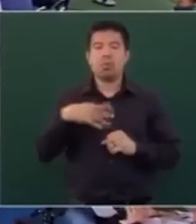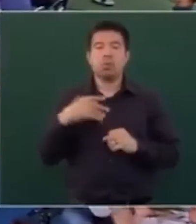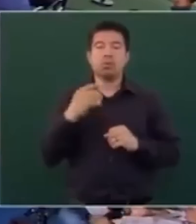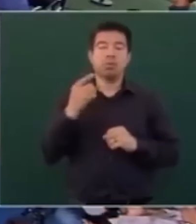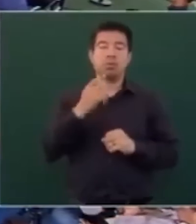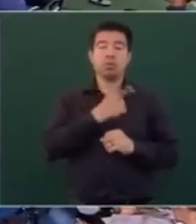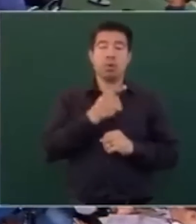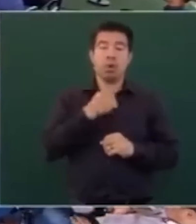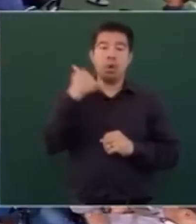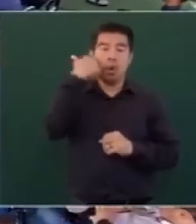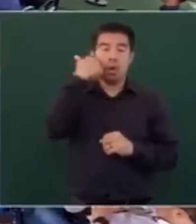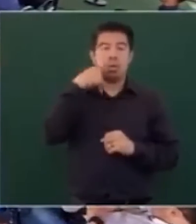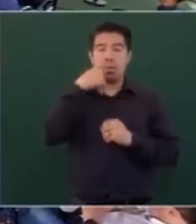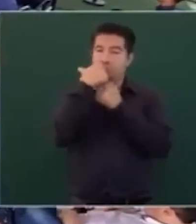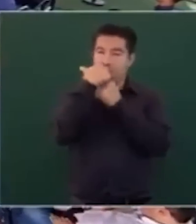blanco. Eso es lo mejor.